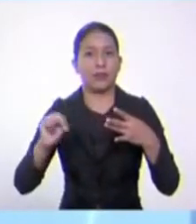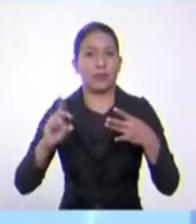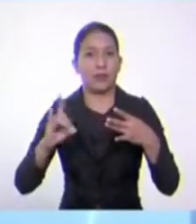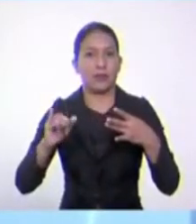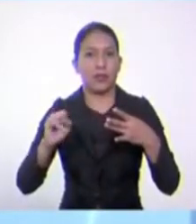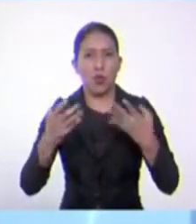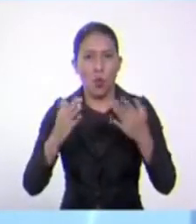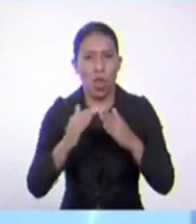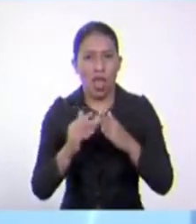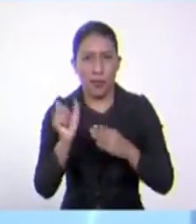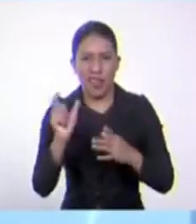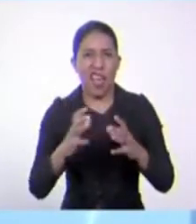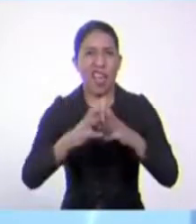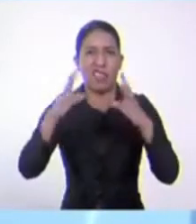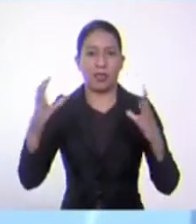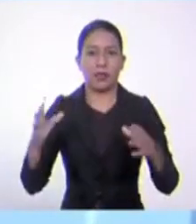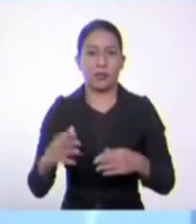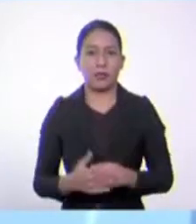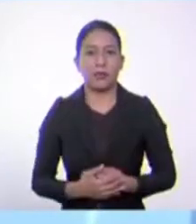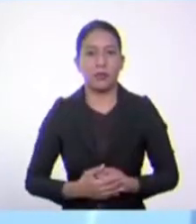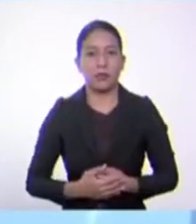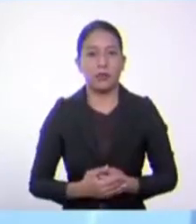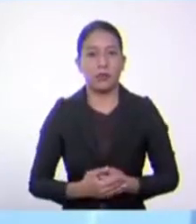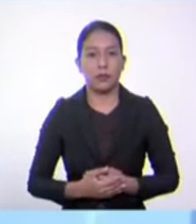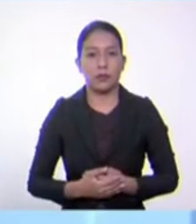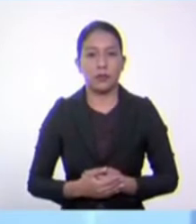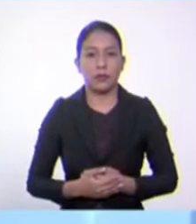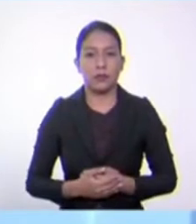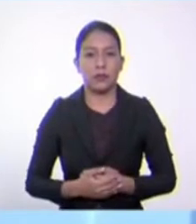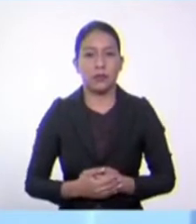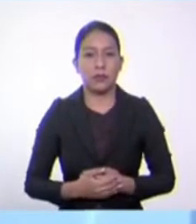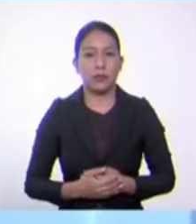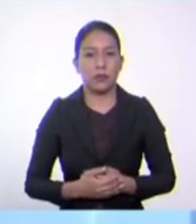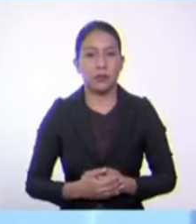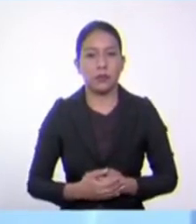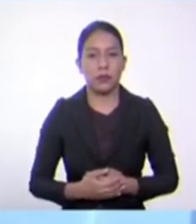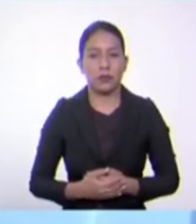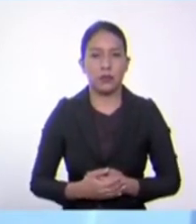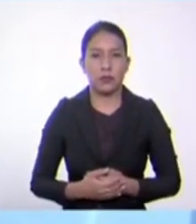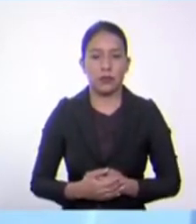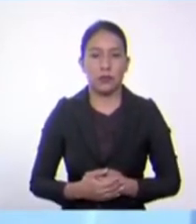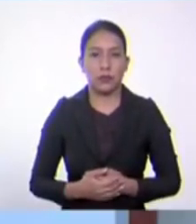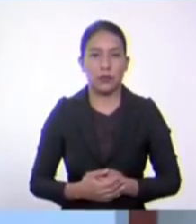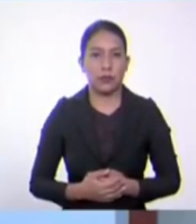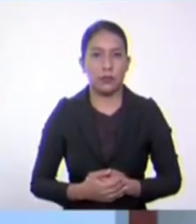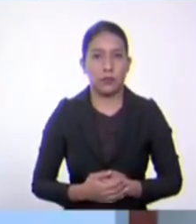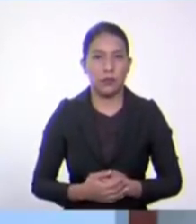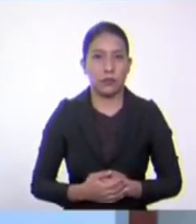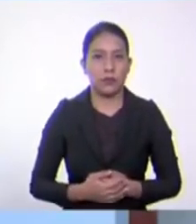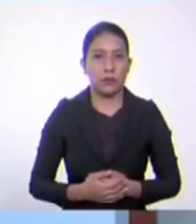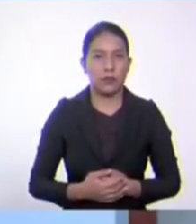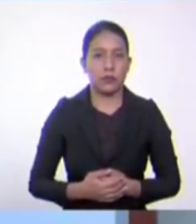grandis como palabra faltante. La ponemos acá, grandis.